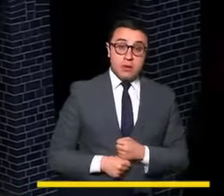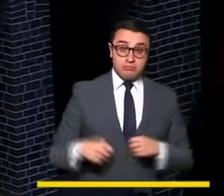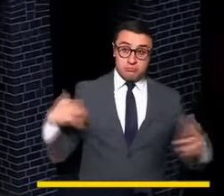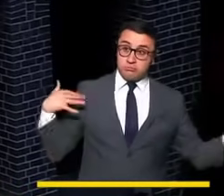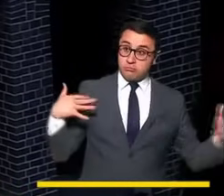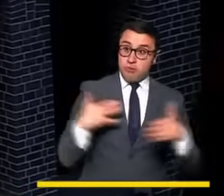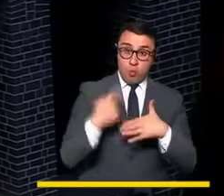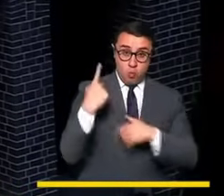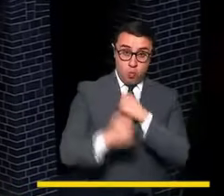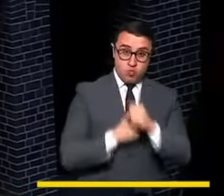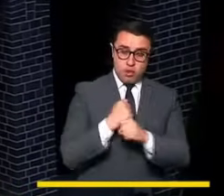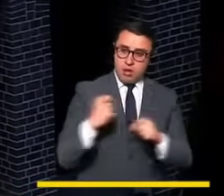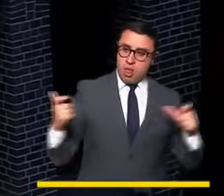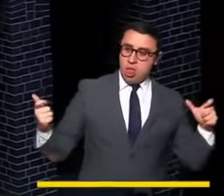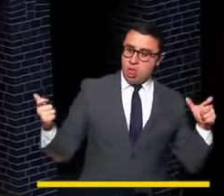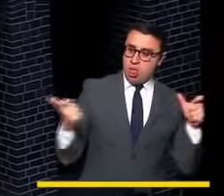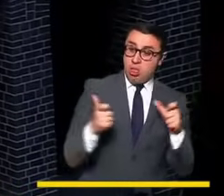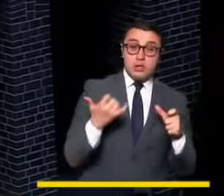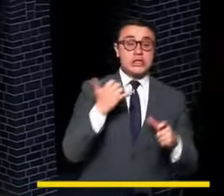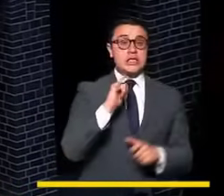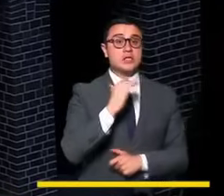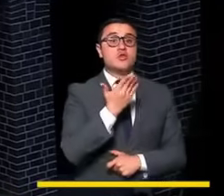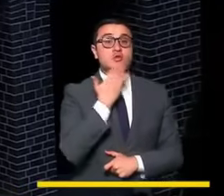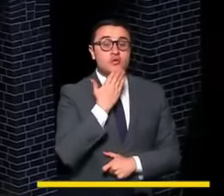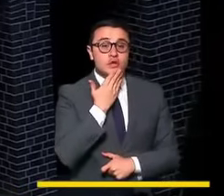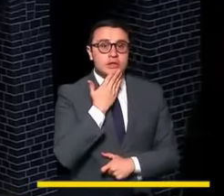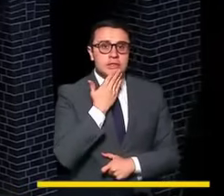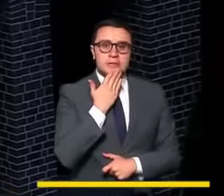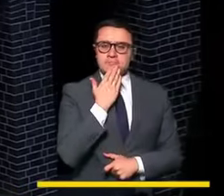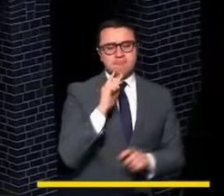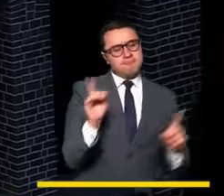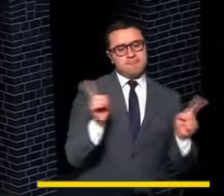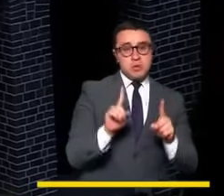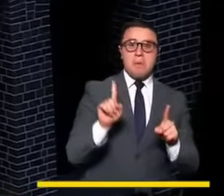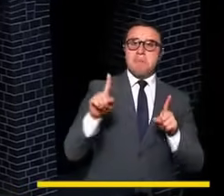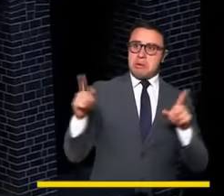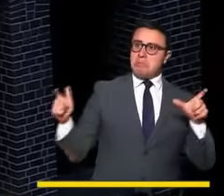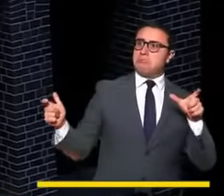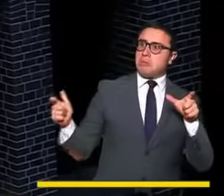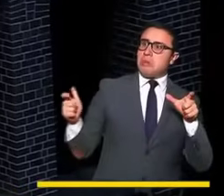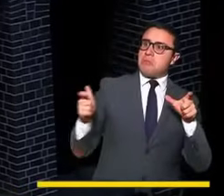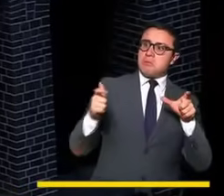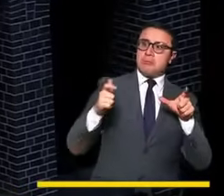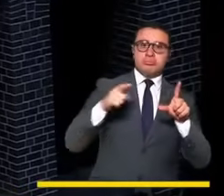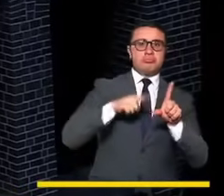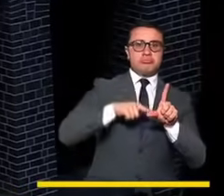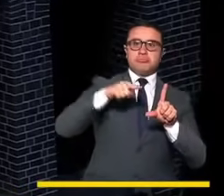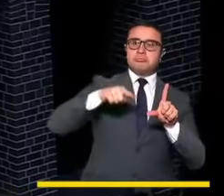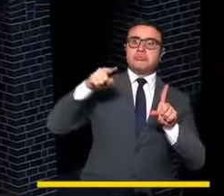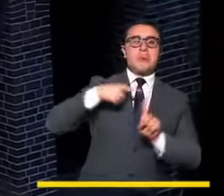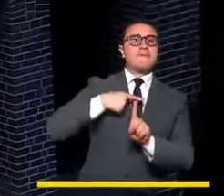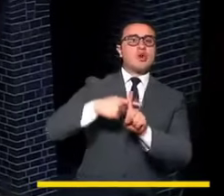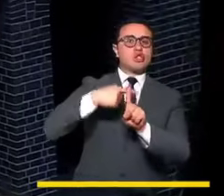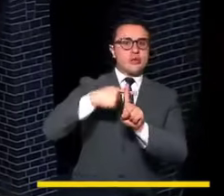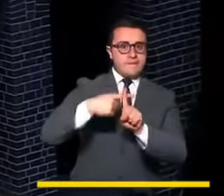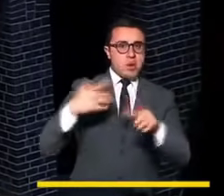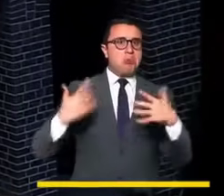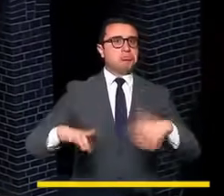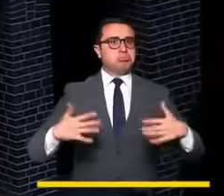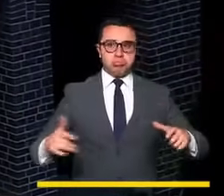pasado. No lo suficiente, pero es una de las cifras positivas.